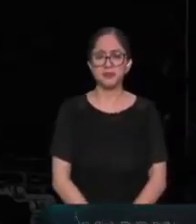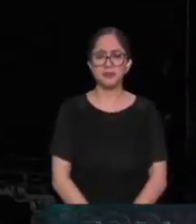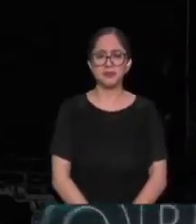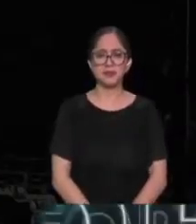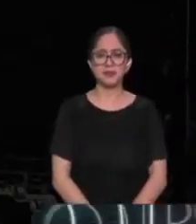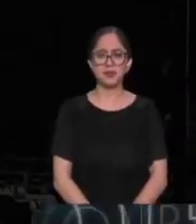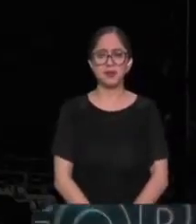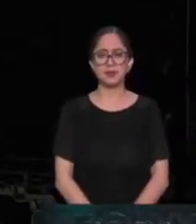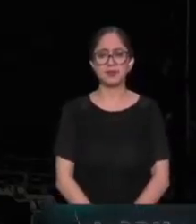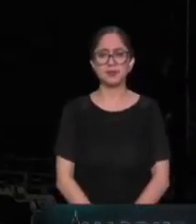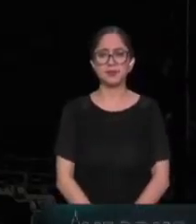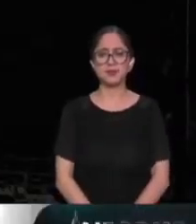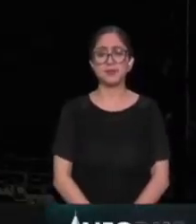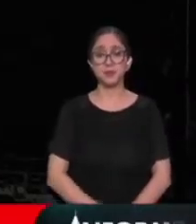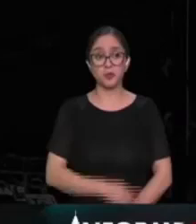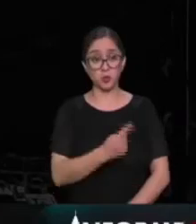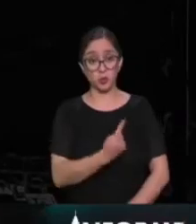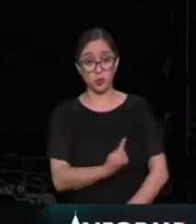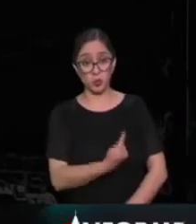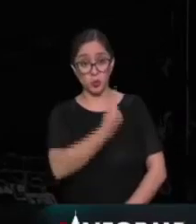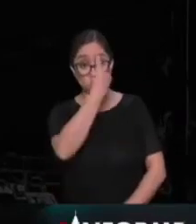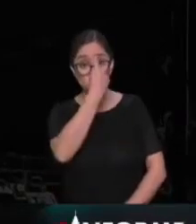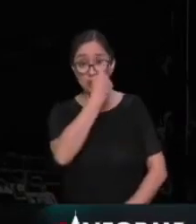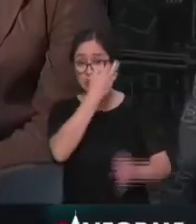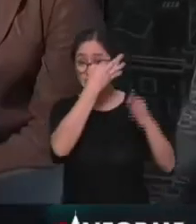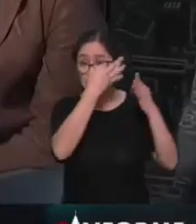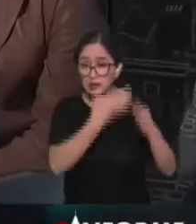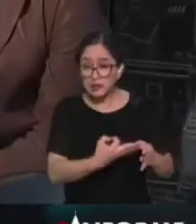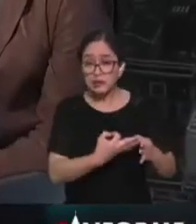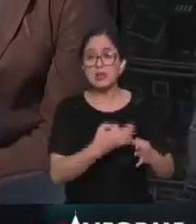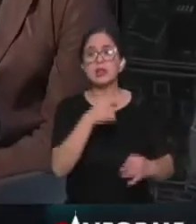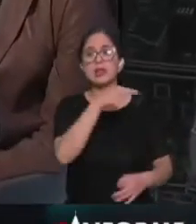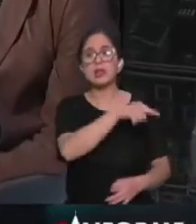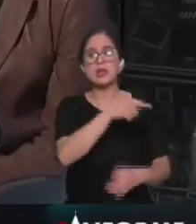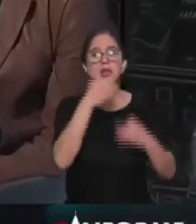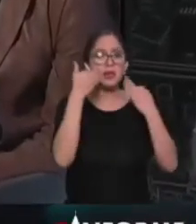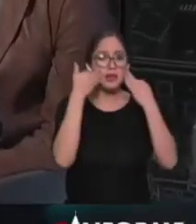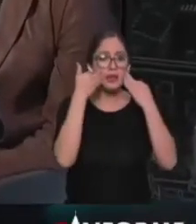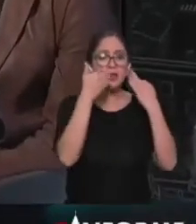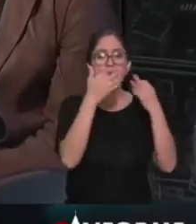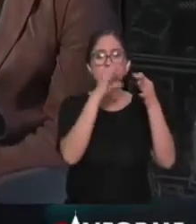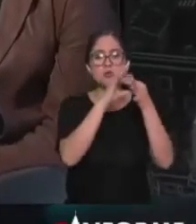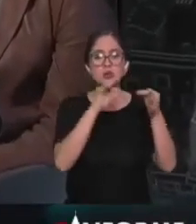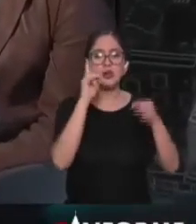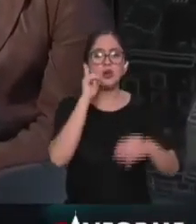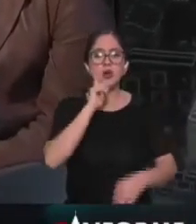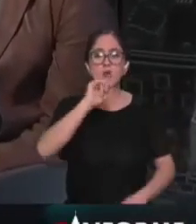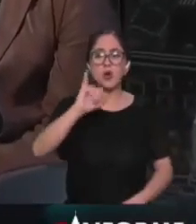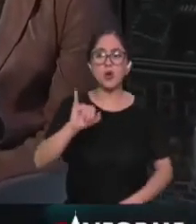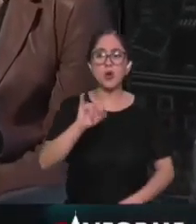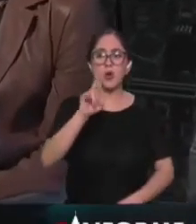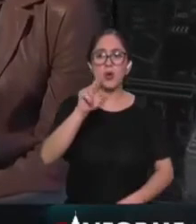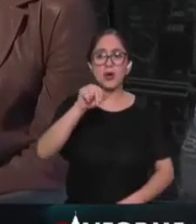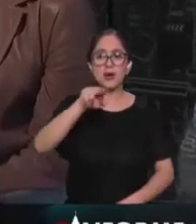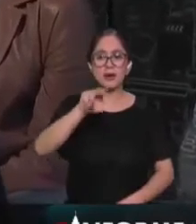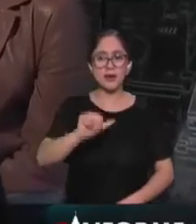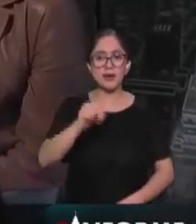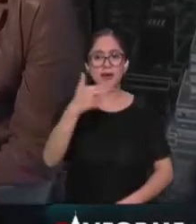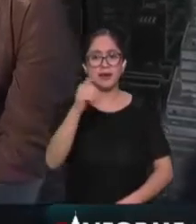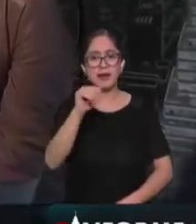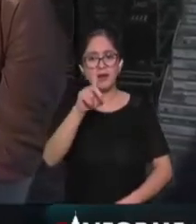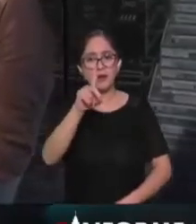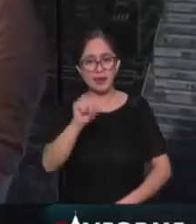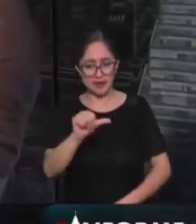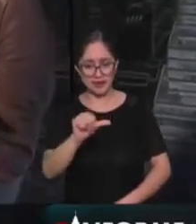Pues el único elemento real que yo sí reconozco es la testimonial de Juana Hilda. Lo único,